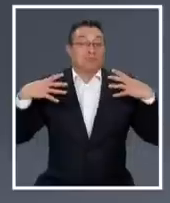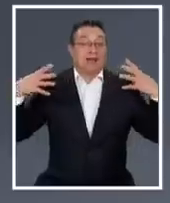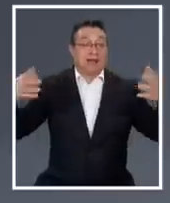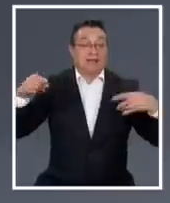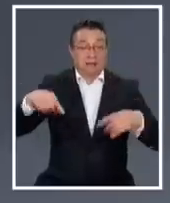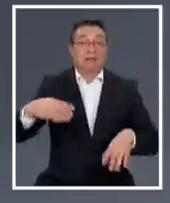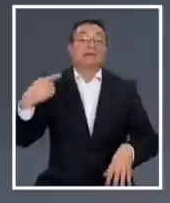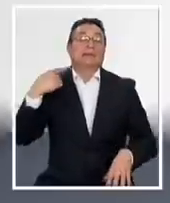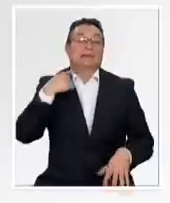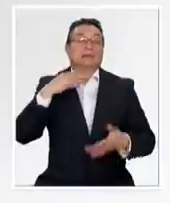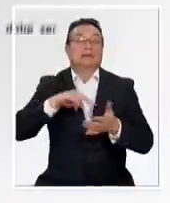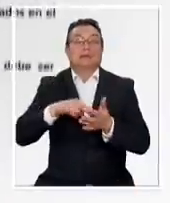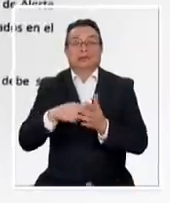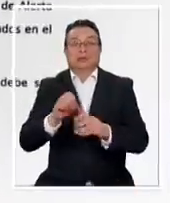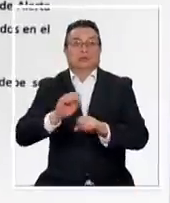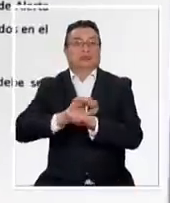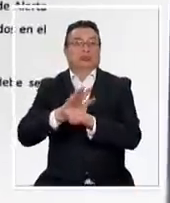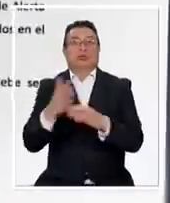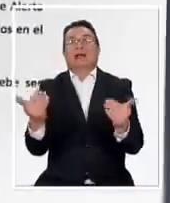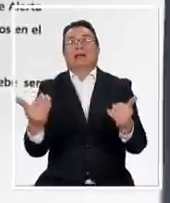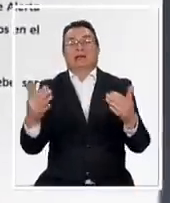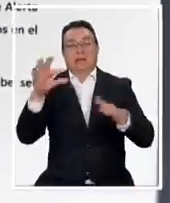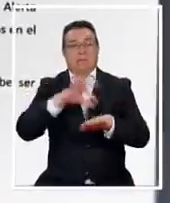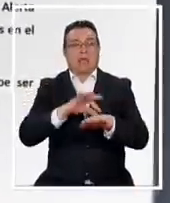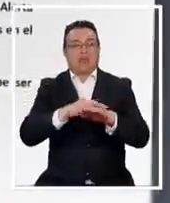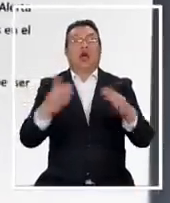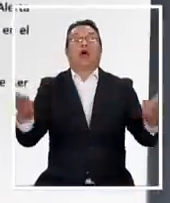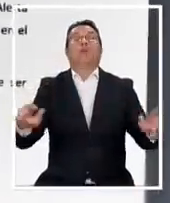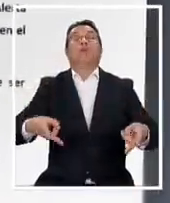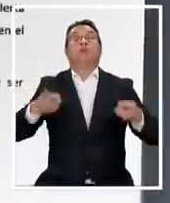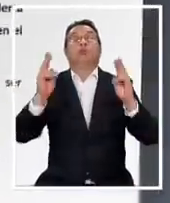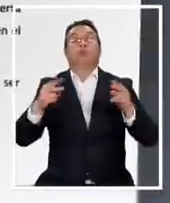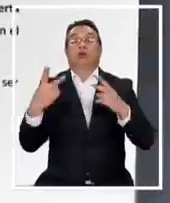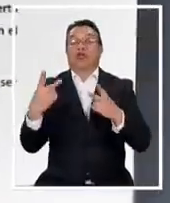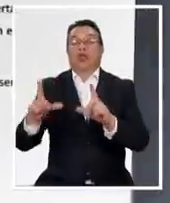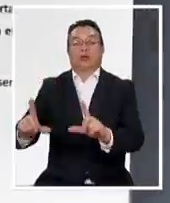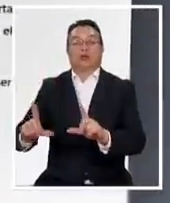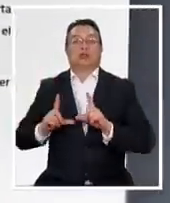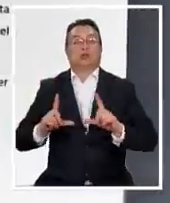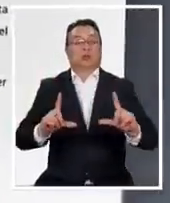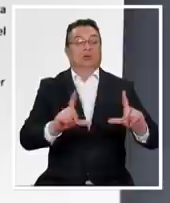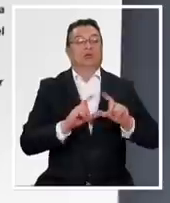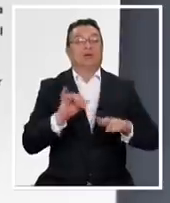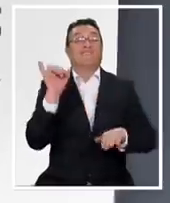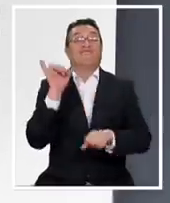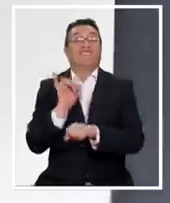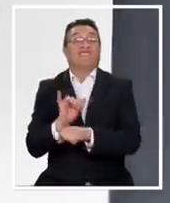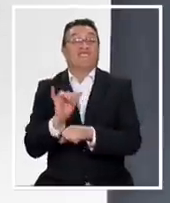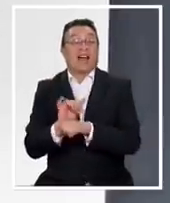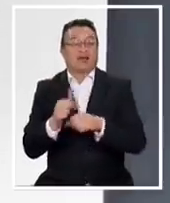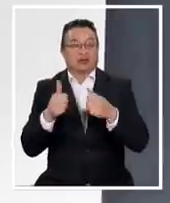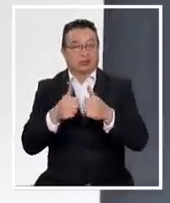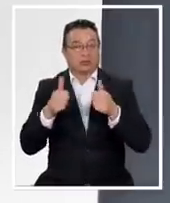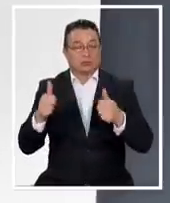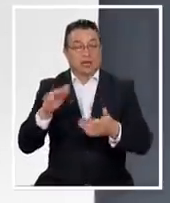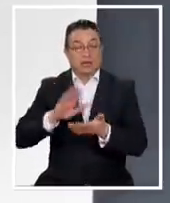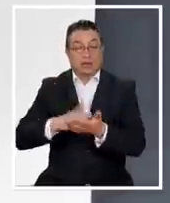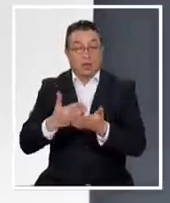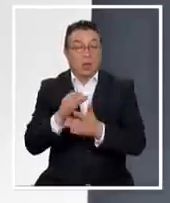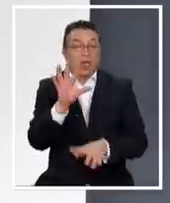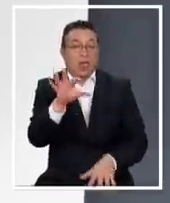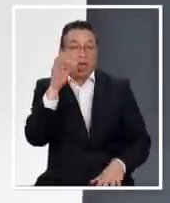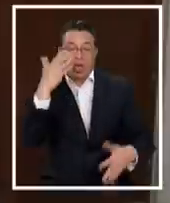sanitaria gatillada por la pandemia, todo bajo el paraguas que le daban 2 títulos universitarios falsos que la autoridad de salud no